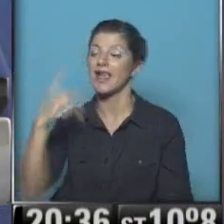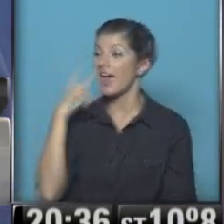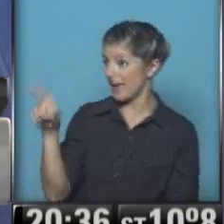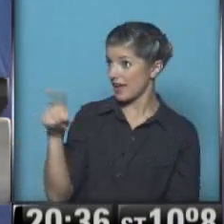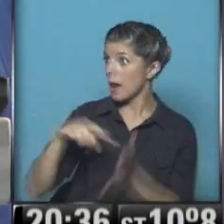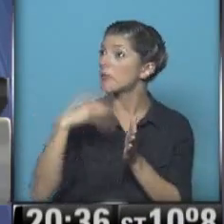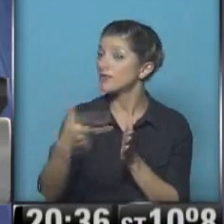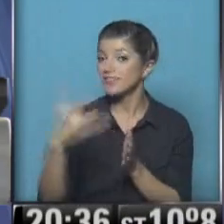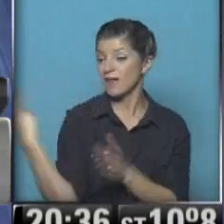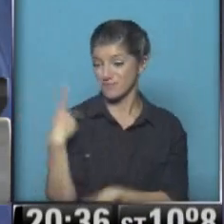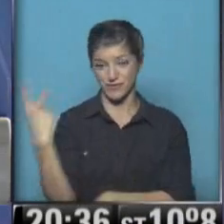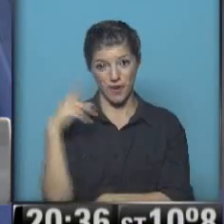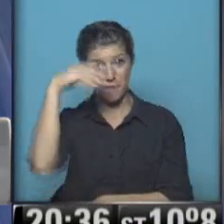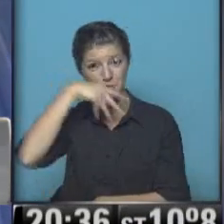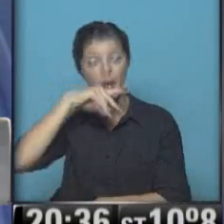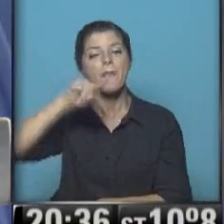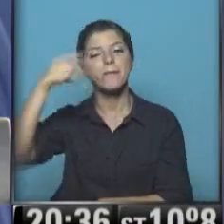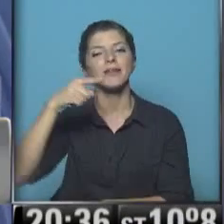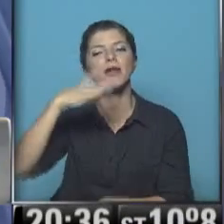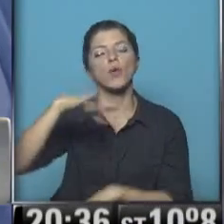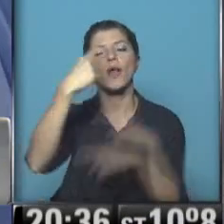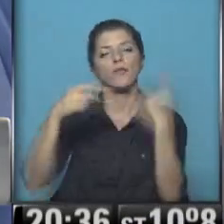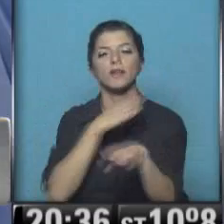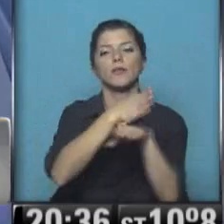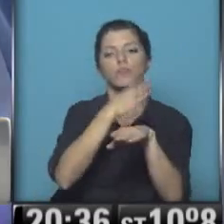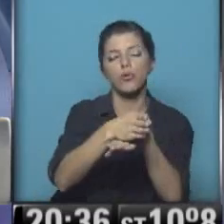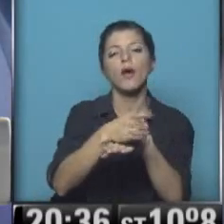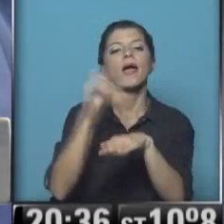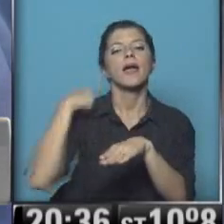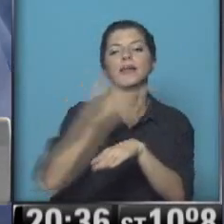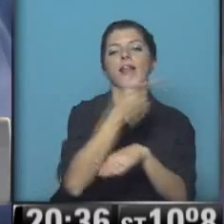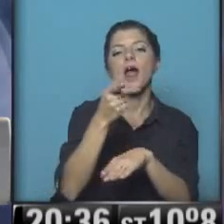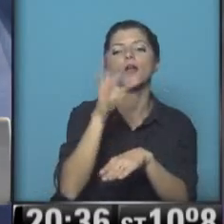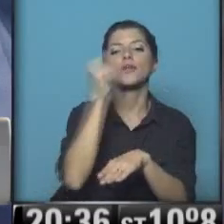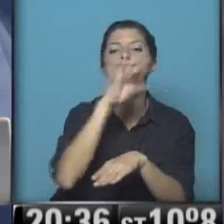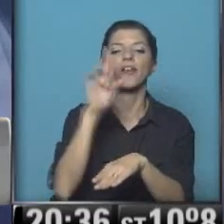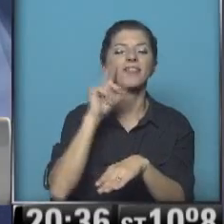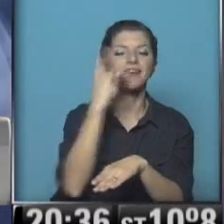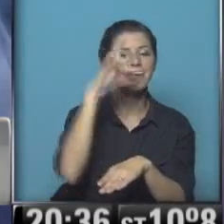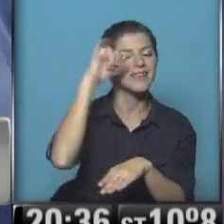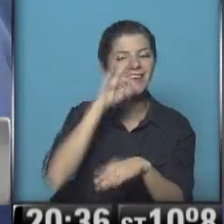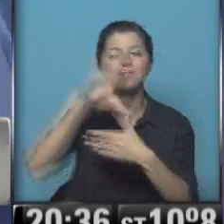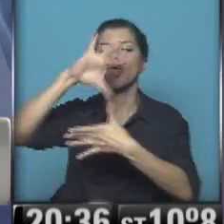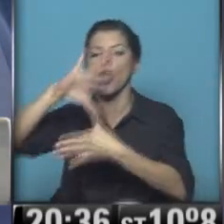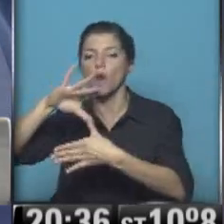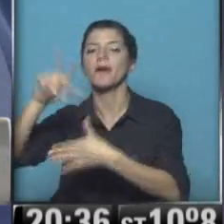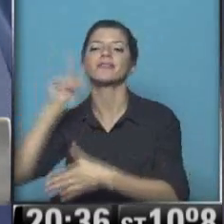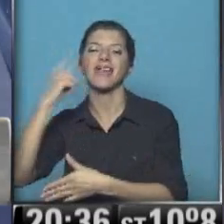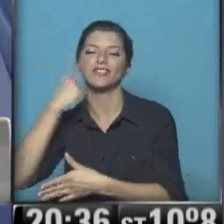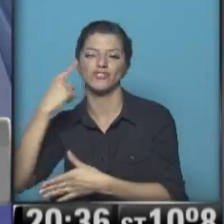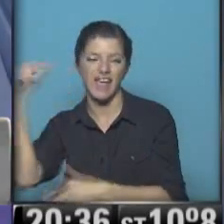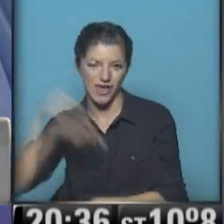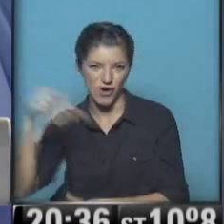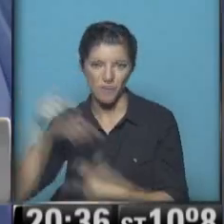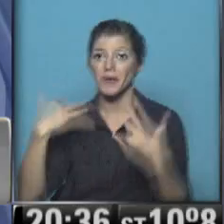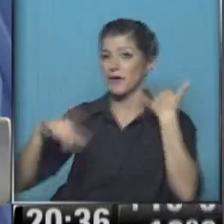con Aníbal, mañana vamos a andar por distintos lugares, por General Rodríguez, por Ituzaingó y por mi barrio, por Lomas de Zamora. Qué centro les tiré, ¿eh? Bueno,